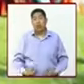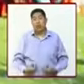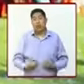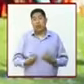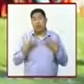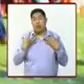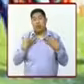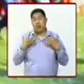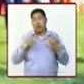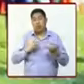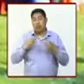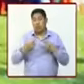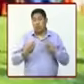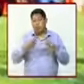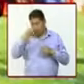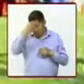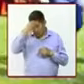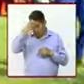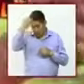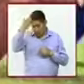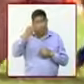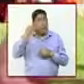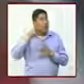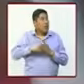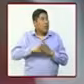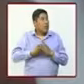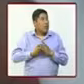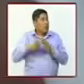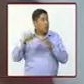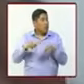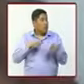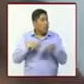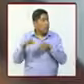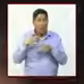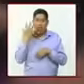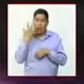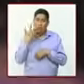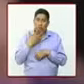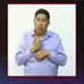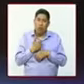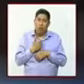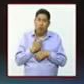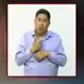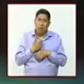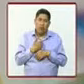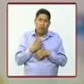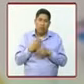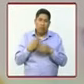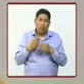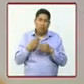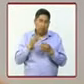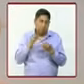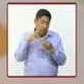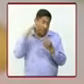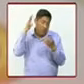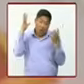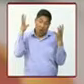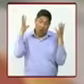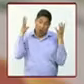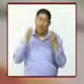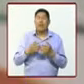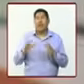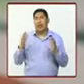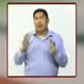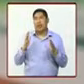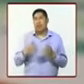y ese intercambio de criterios, y yo empiezo ya a ejecutar y poner el color y poner la magia y nace, entonces